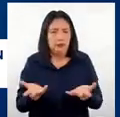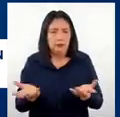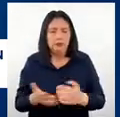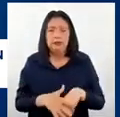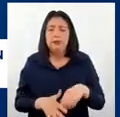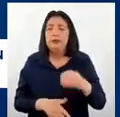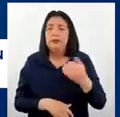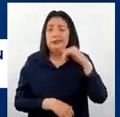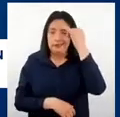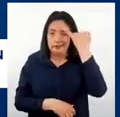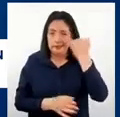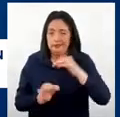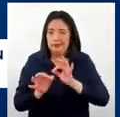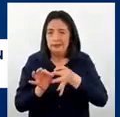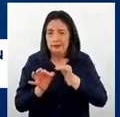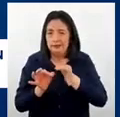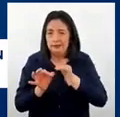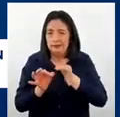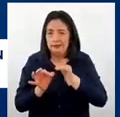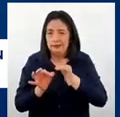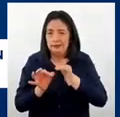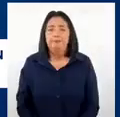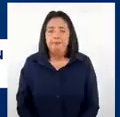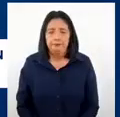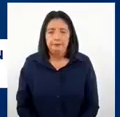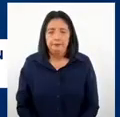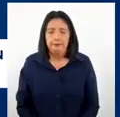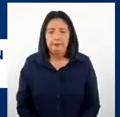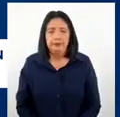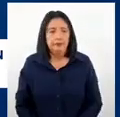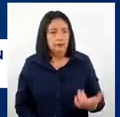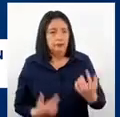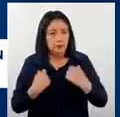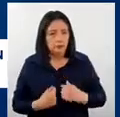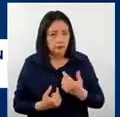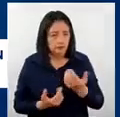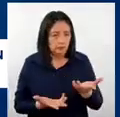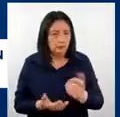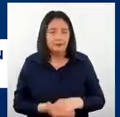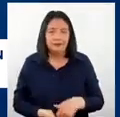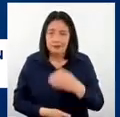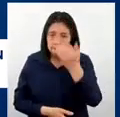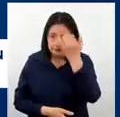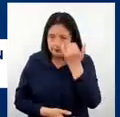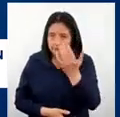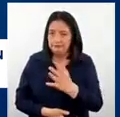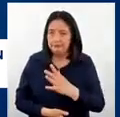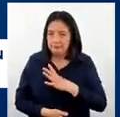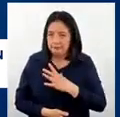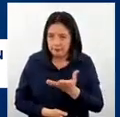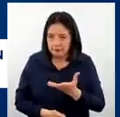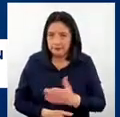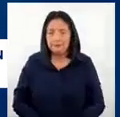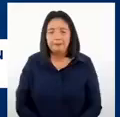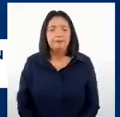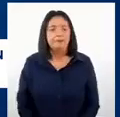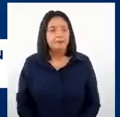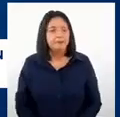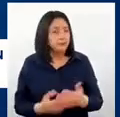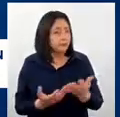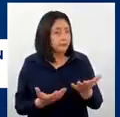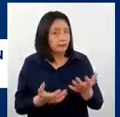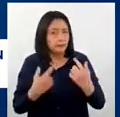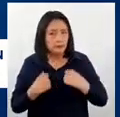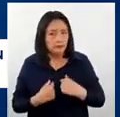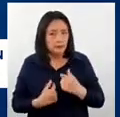acompaña Isabel Rey como intérprete de lengua de señas. Doctor, bienvenido. Isabel, bienvenida también.